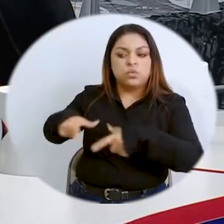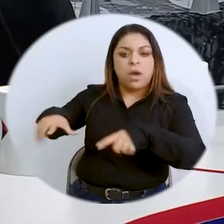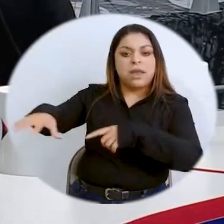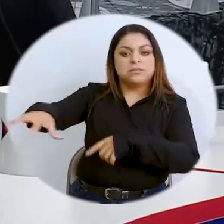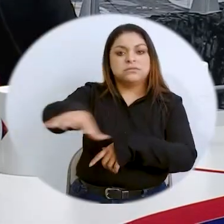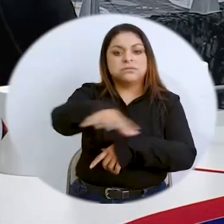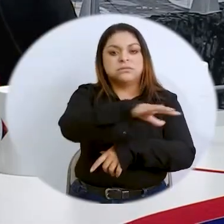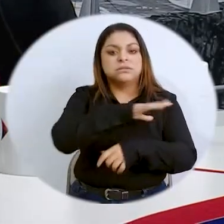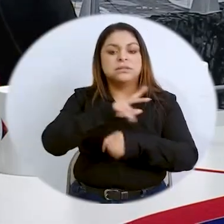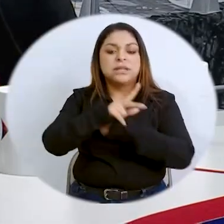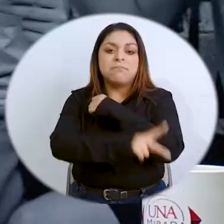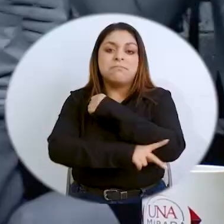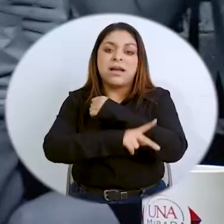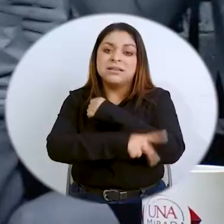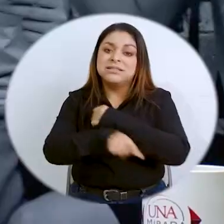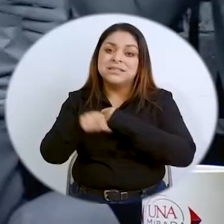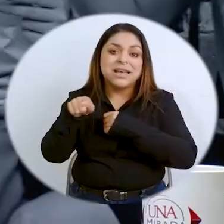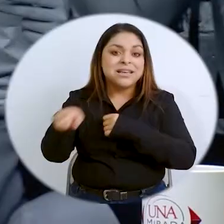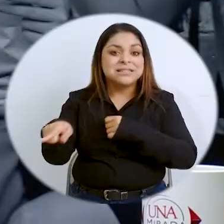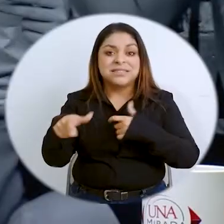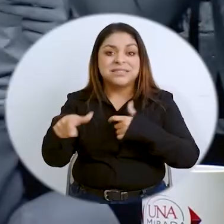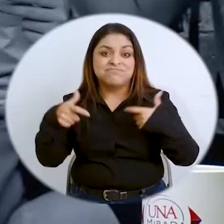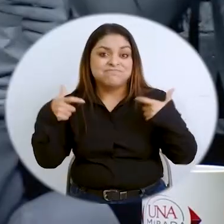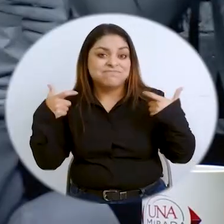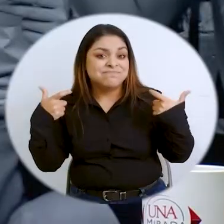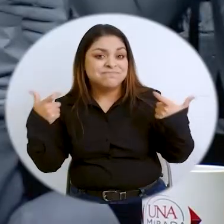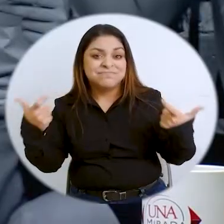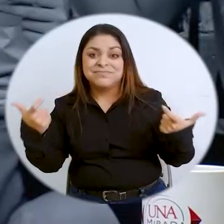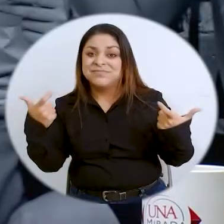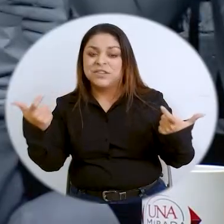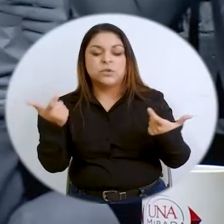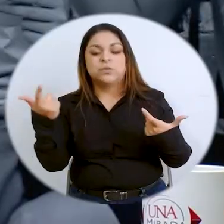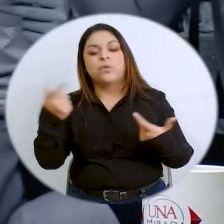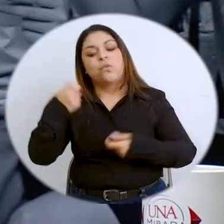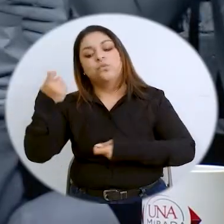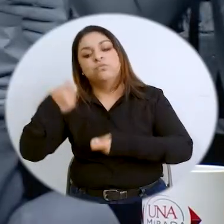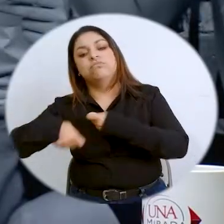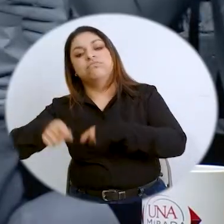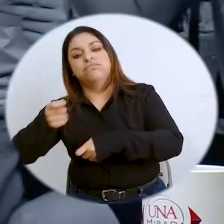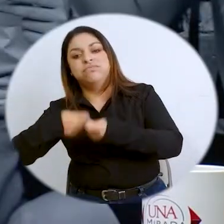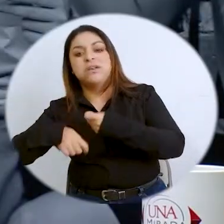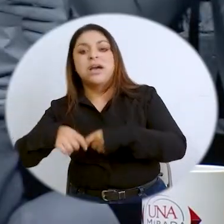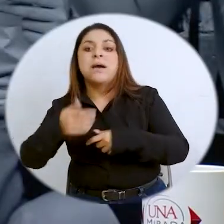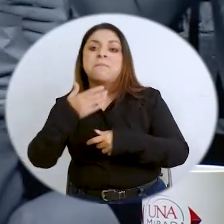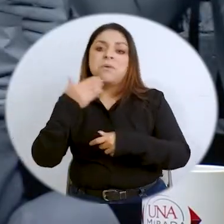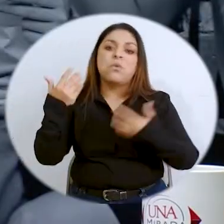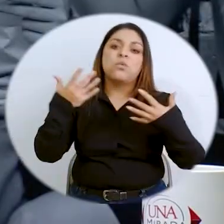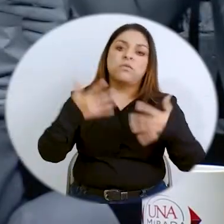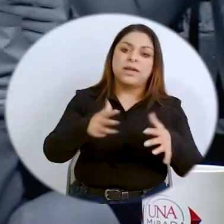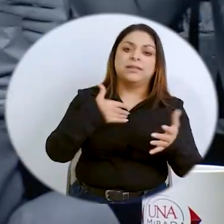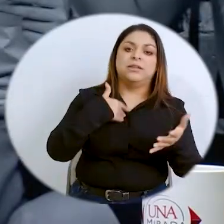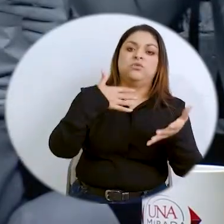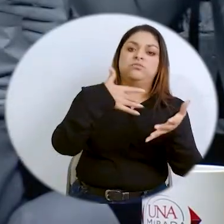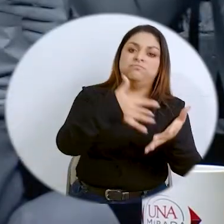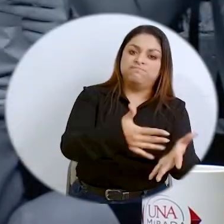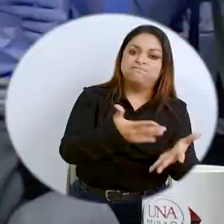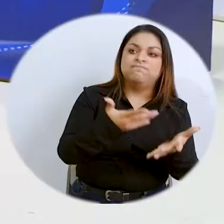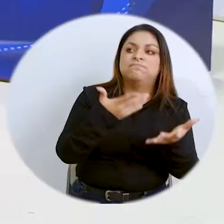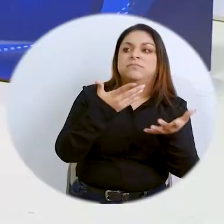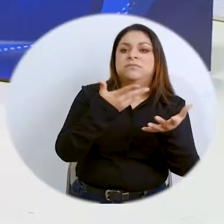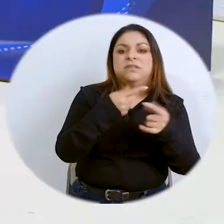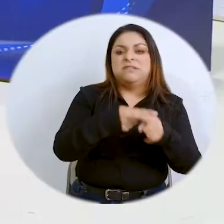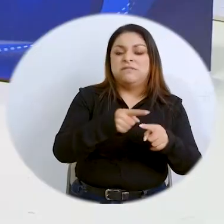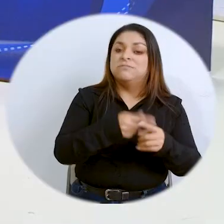del país que podrían estar generando otro tipo de riquezas si tuvieran, ¿verdad?, los incentivos o las políticas